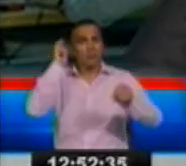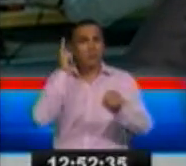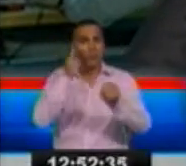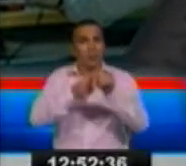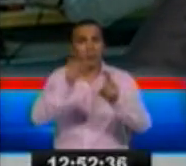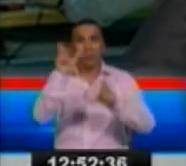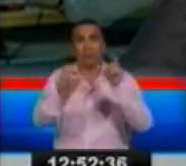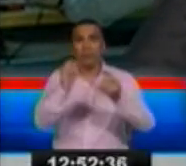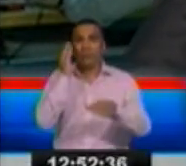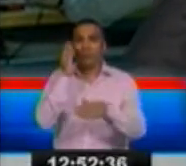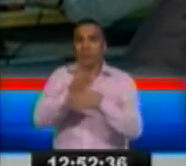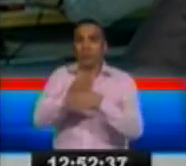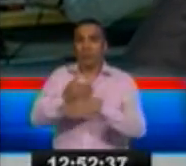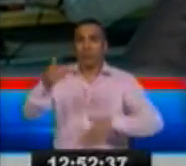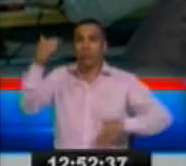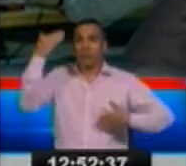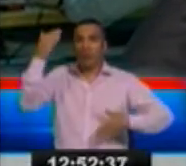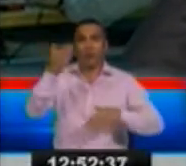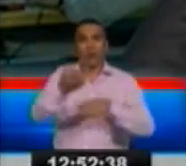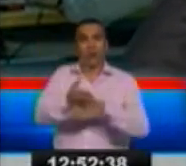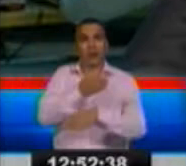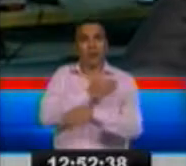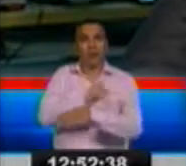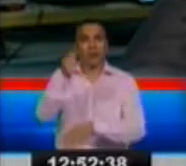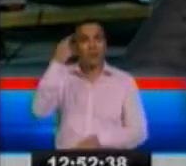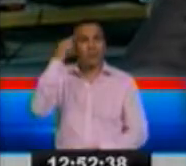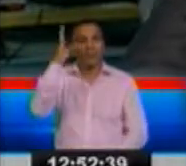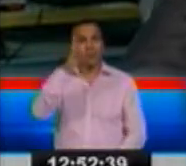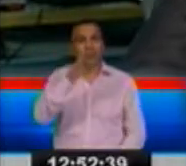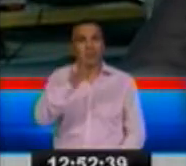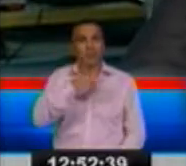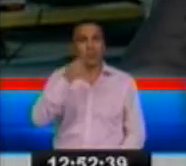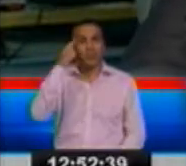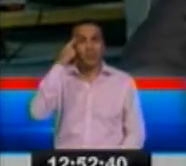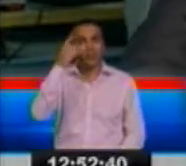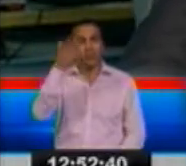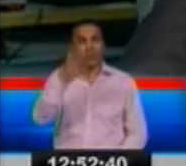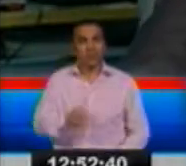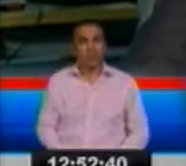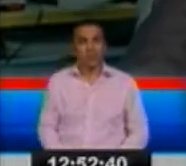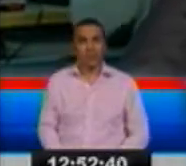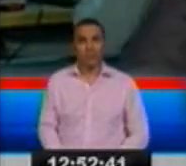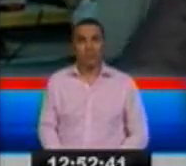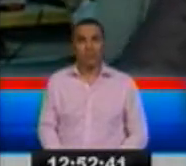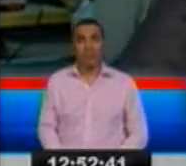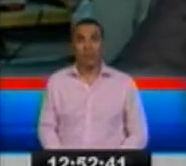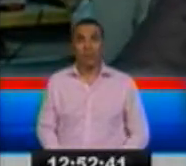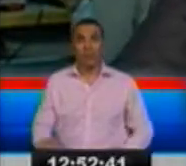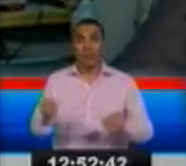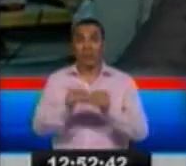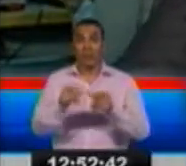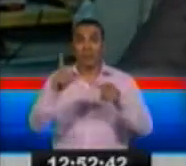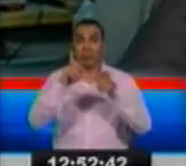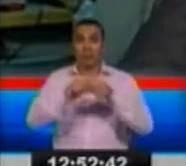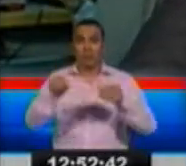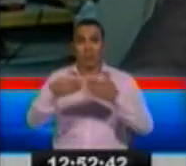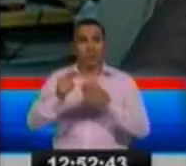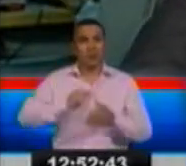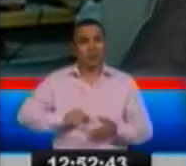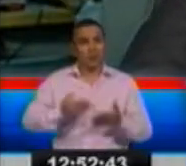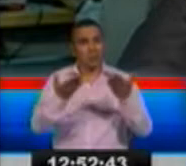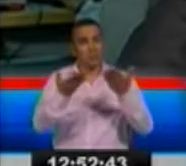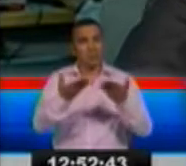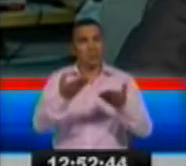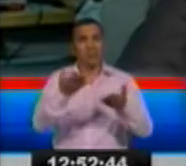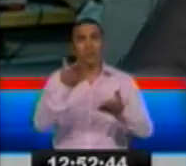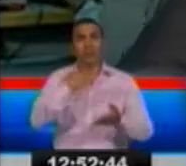personas perseguidas y procesadas penalmente por el gobierno del expresidente Rafael Correa. Fabiola Santana nos tiene los detalles.